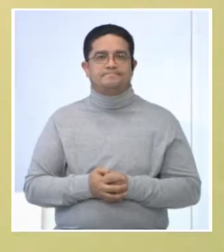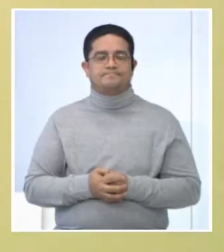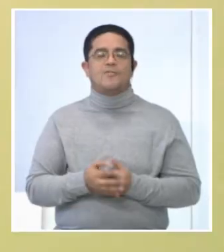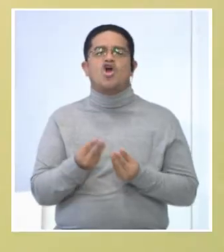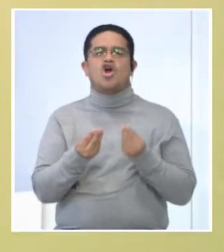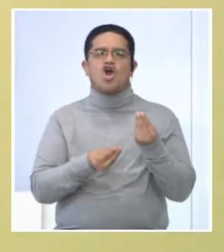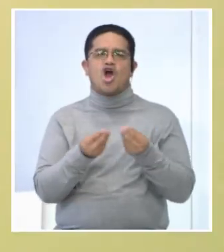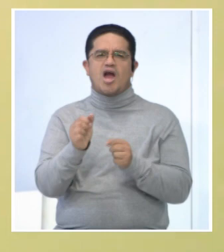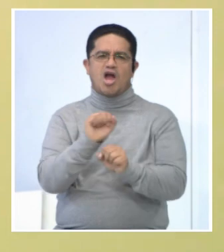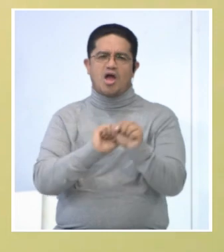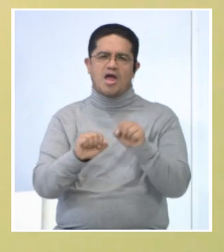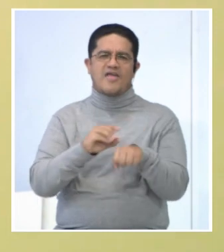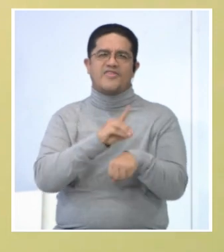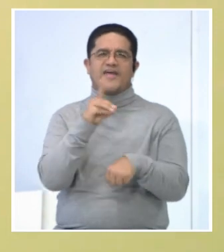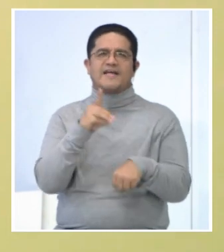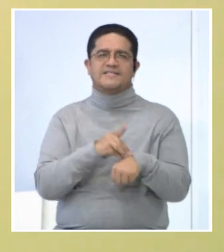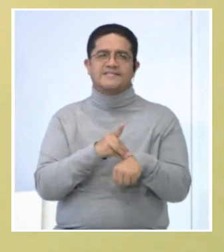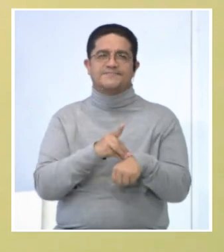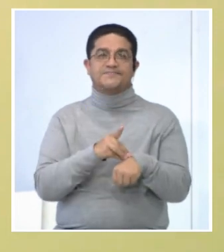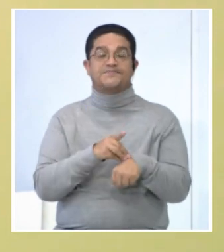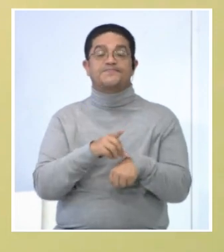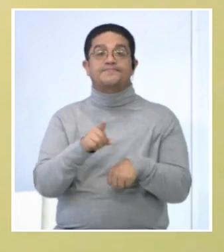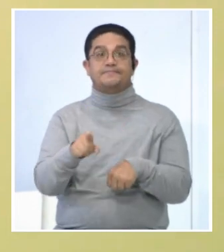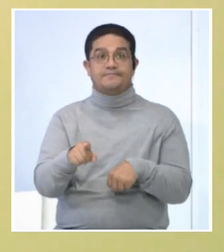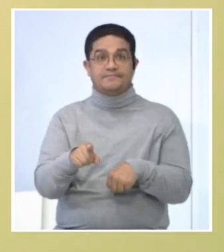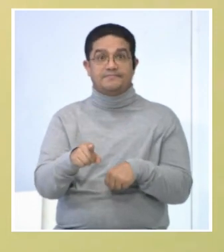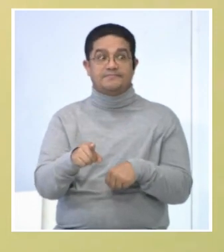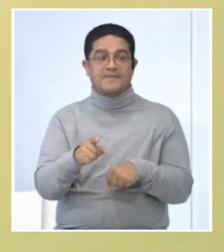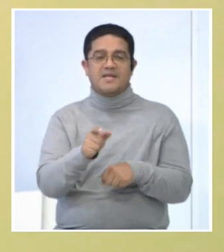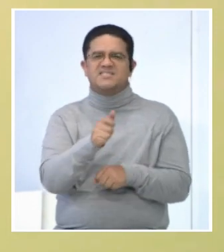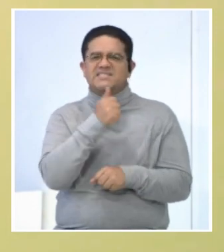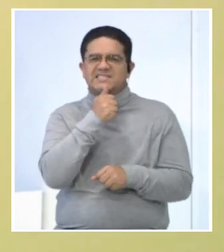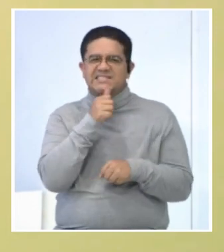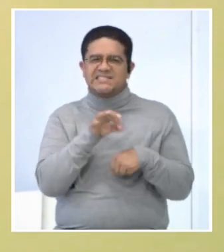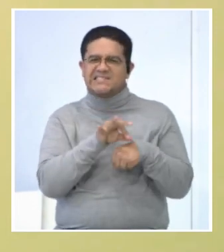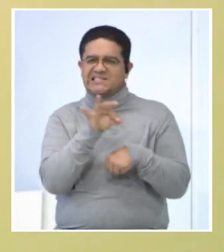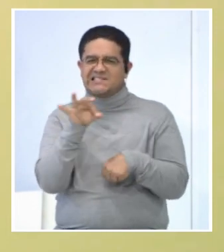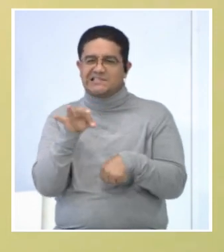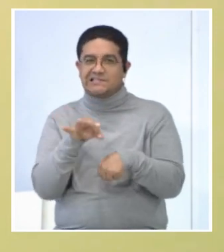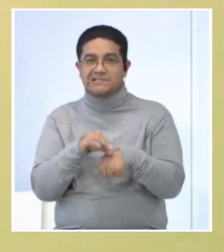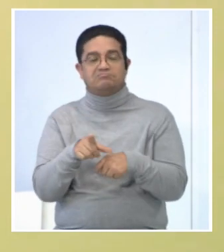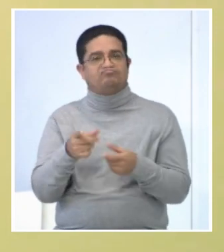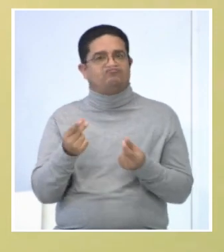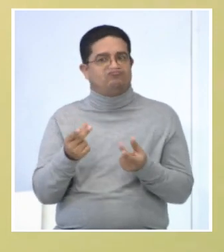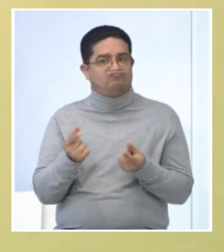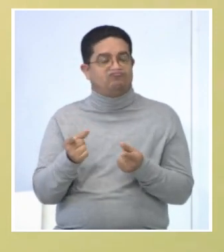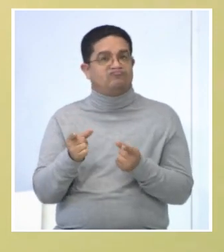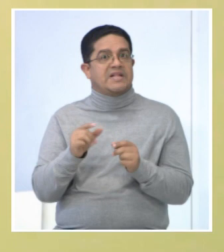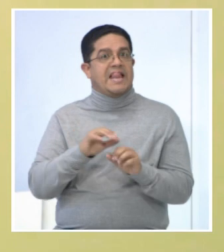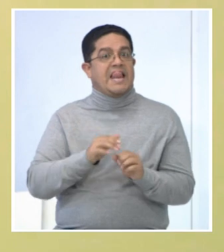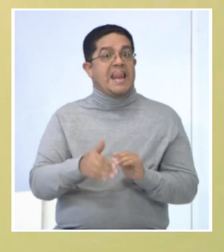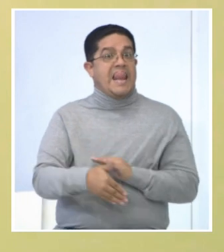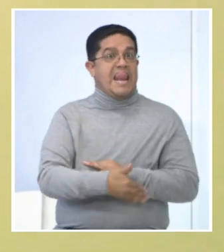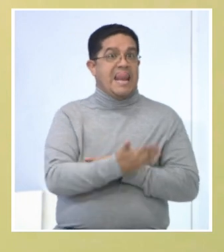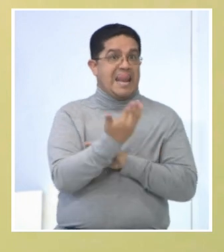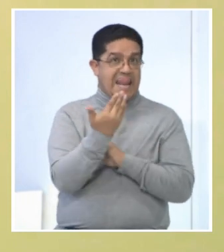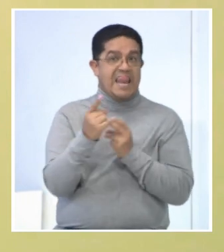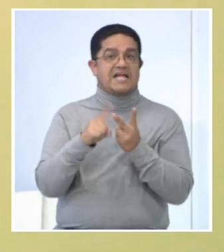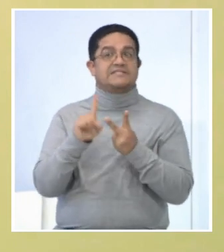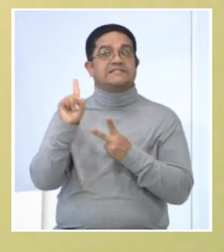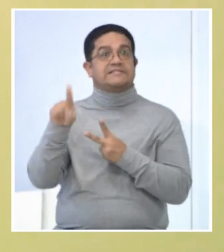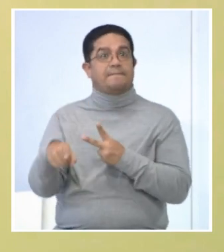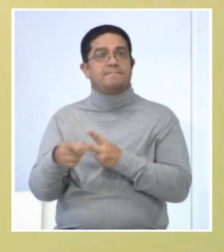¿Cómo prevenir el dengue? Los transmisores de esta enfermedad son más activos durante el amanecer y el